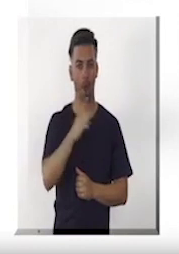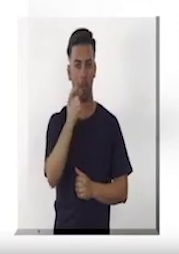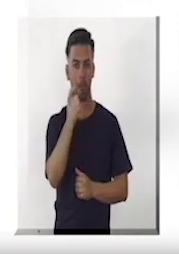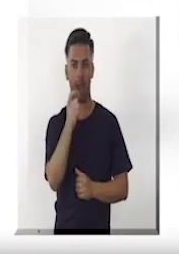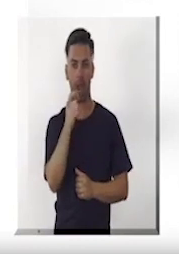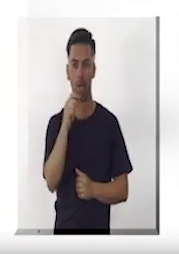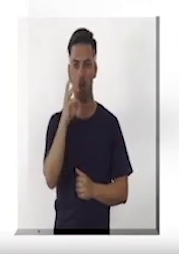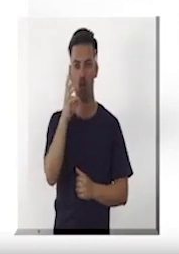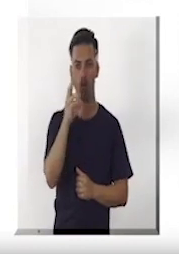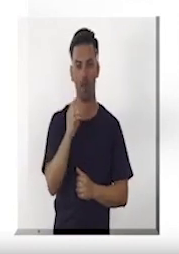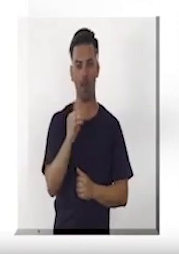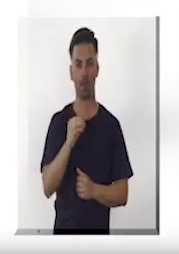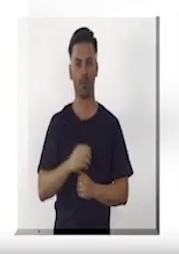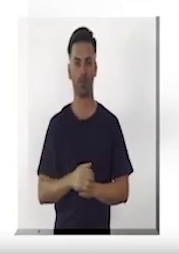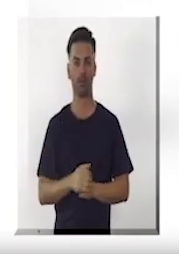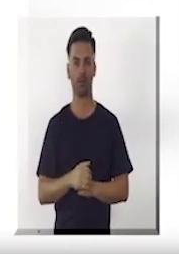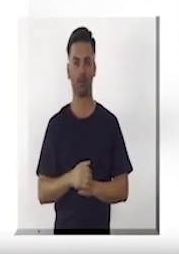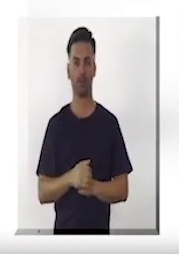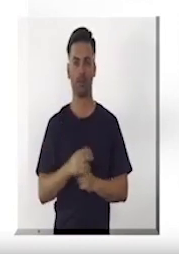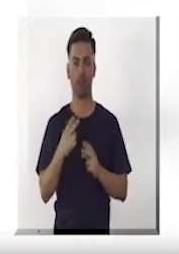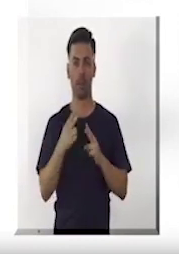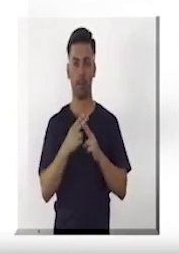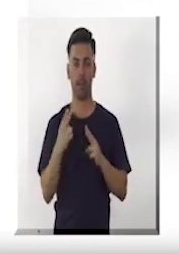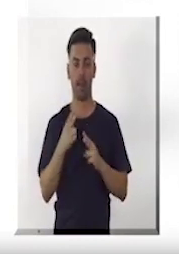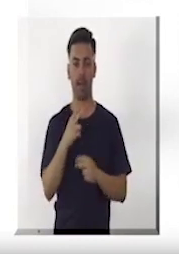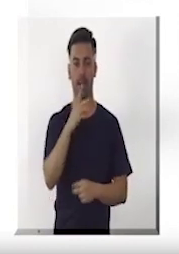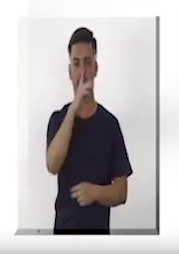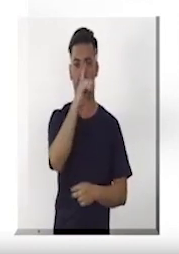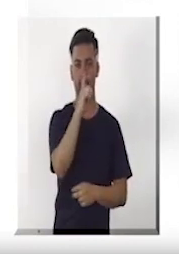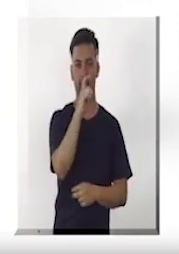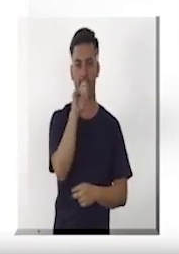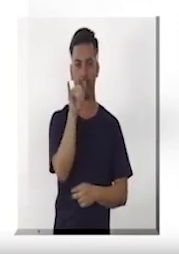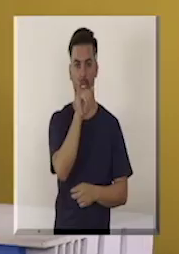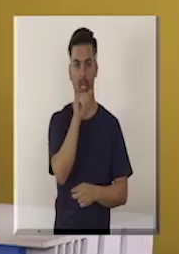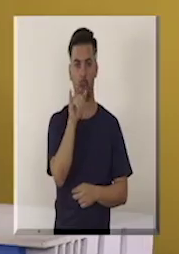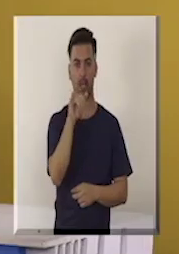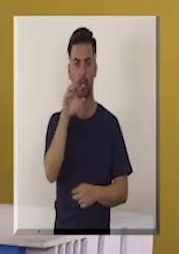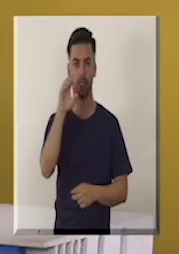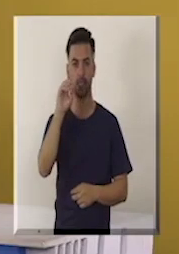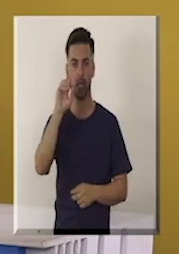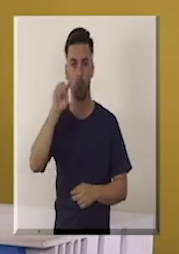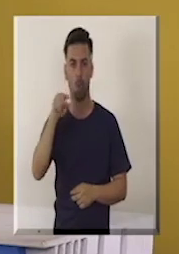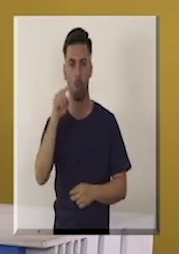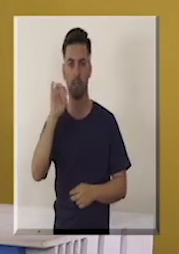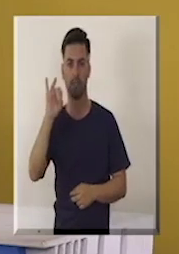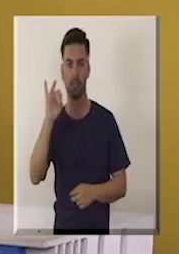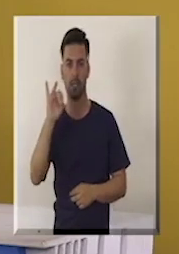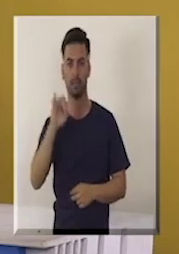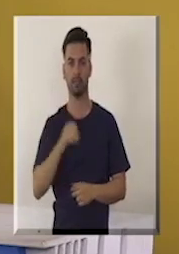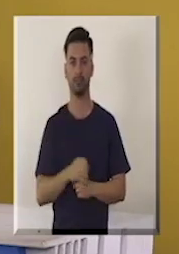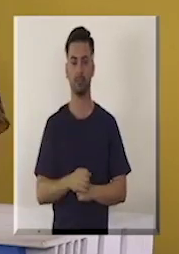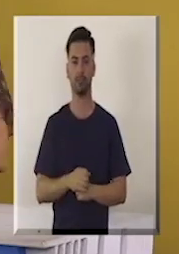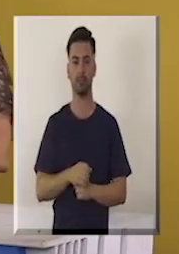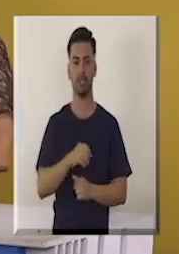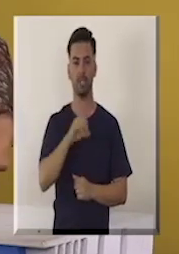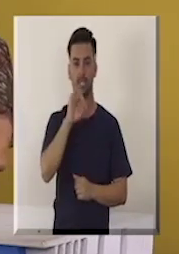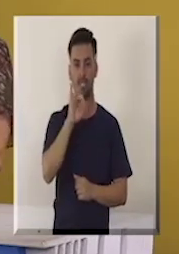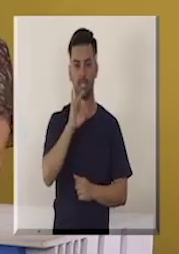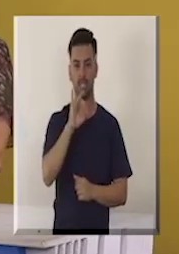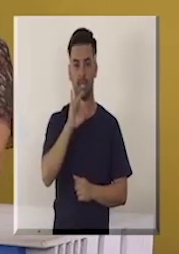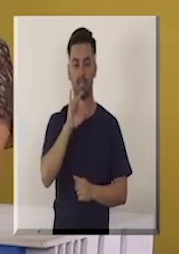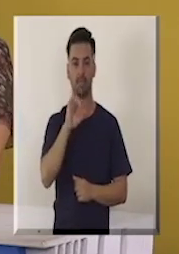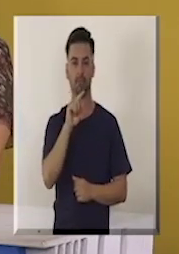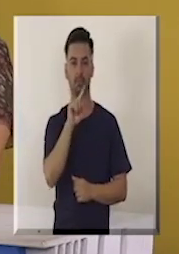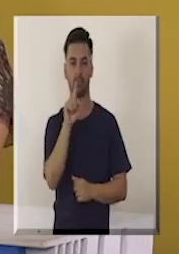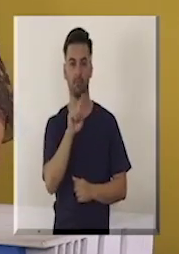numérico para los valores de x igual a 0,7 y z igual a 0. ¿Qué por qué? ¿Ustedes han podido dividir